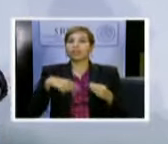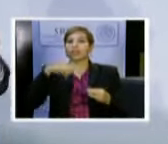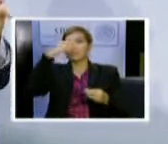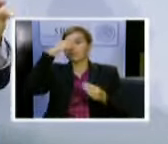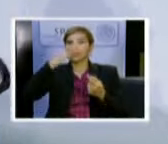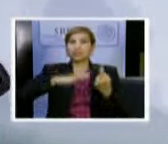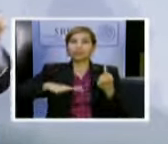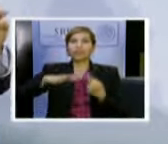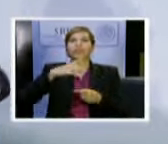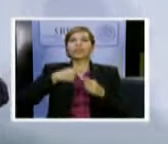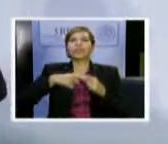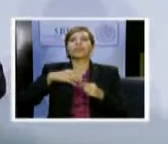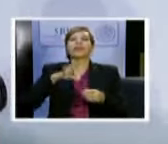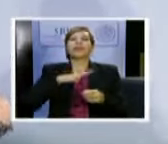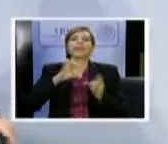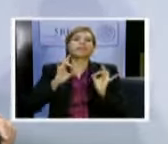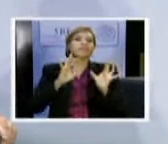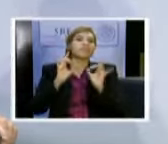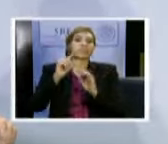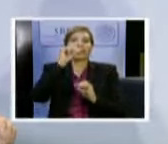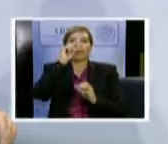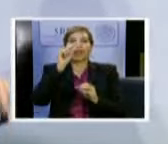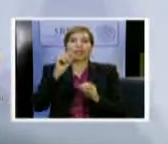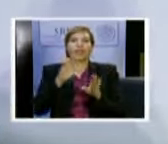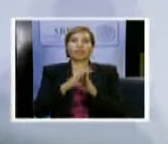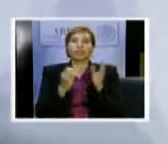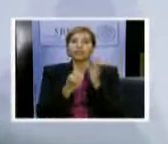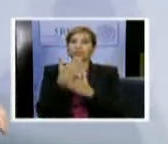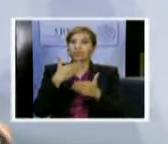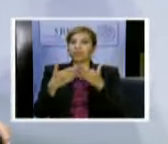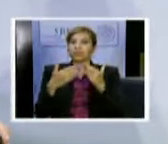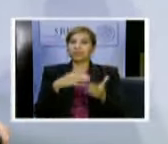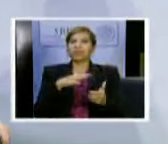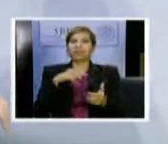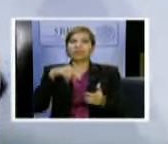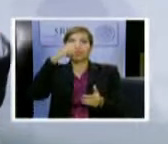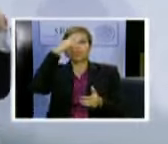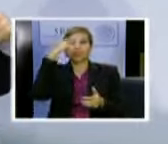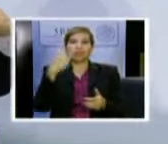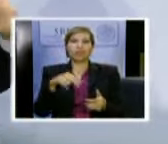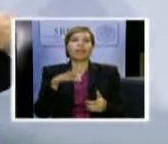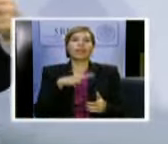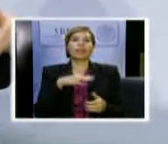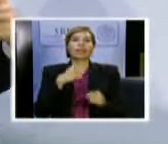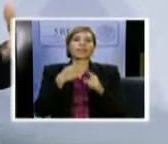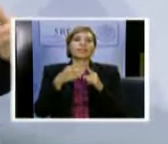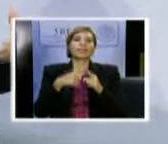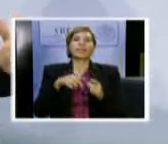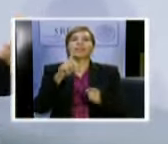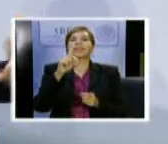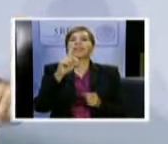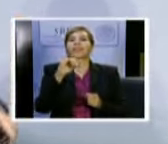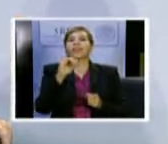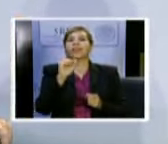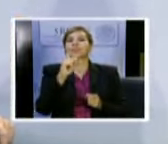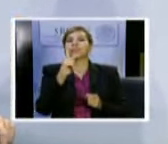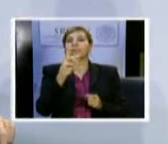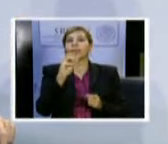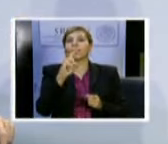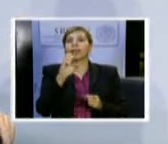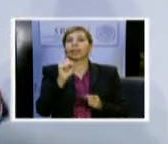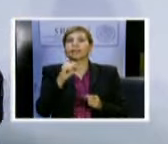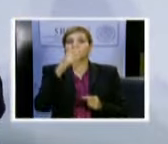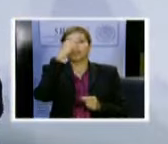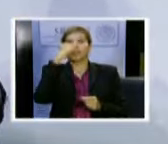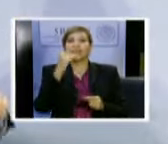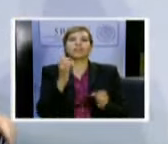todos los vaivenes que ha habido en esta relación. Yo no diría la diáspora mexicana, diría las diásporas mexicanas que existen